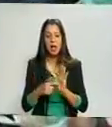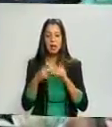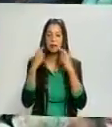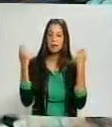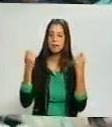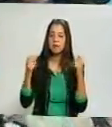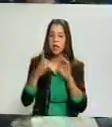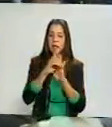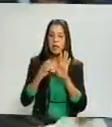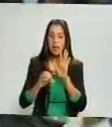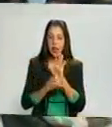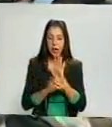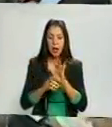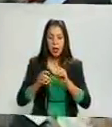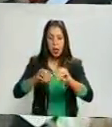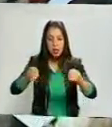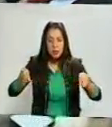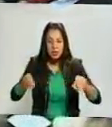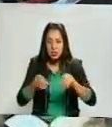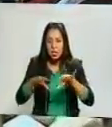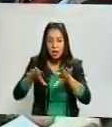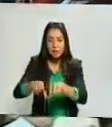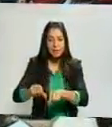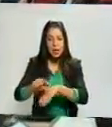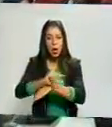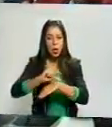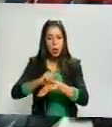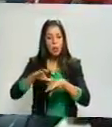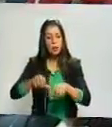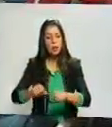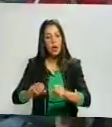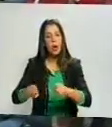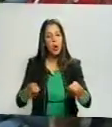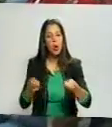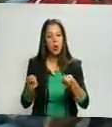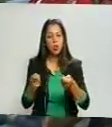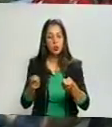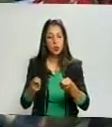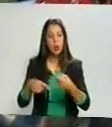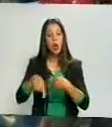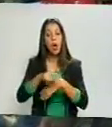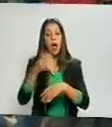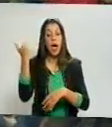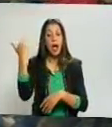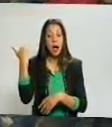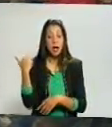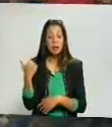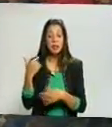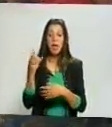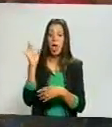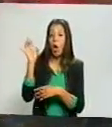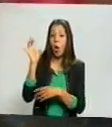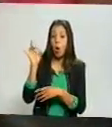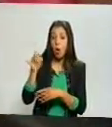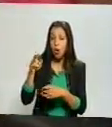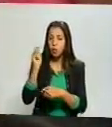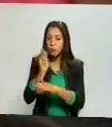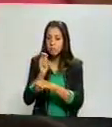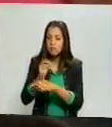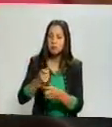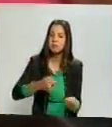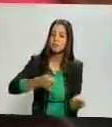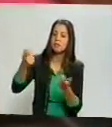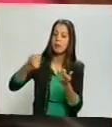decreta esa zona como arco minero del Orinoco. Hay una presencia del Estado, que antes ese oro se iba fuera del país